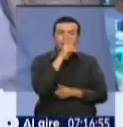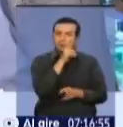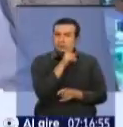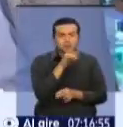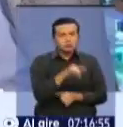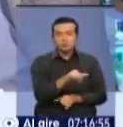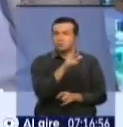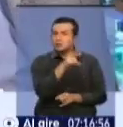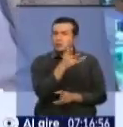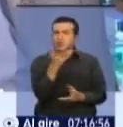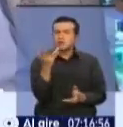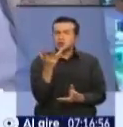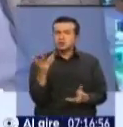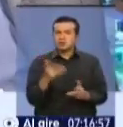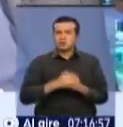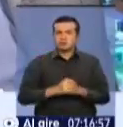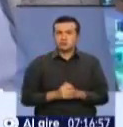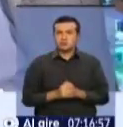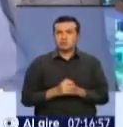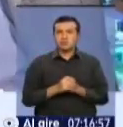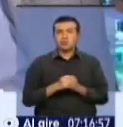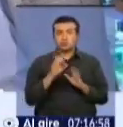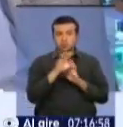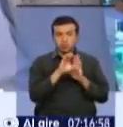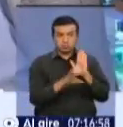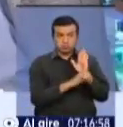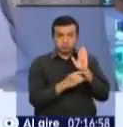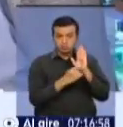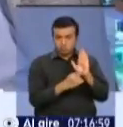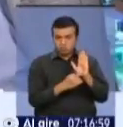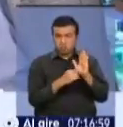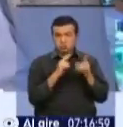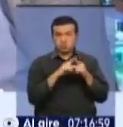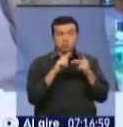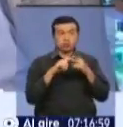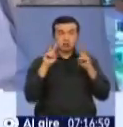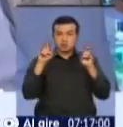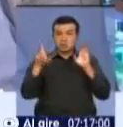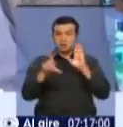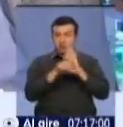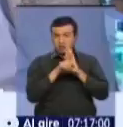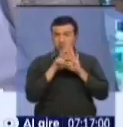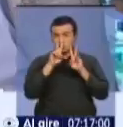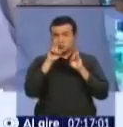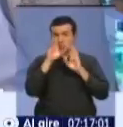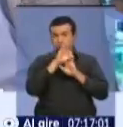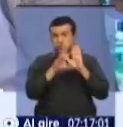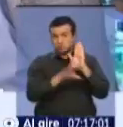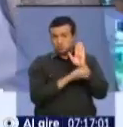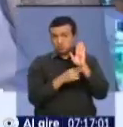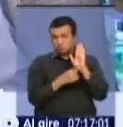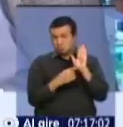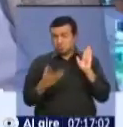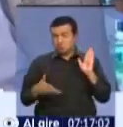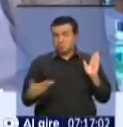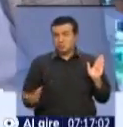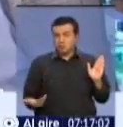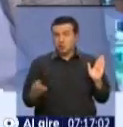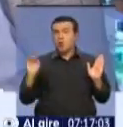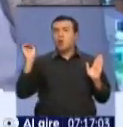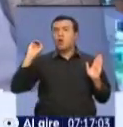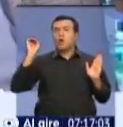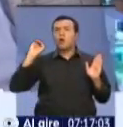sentido. ¿Pasa por la Constitución? ¿Pasa por el marco jurídico, por el marco constitucional? ¿O